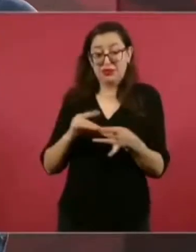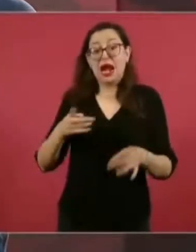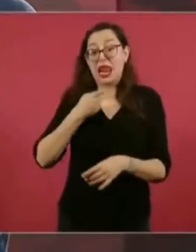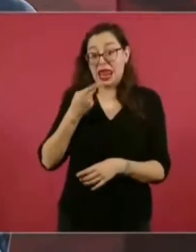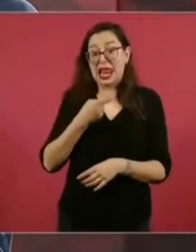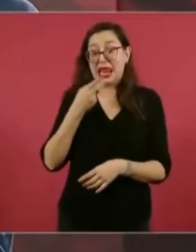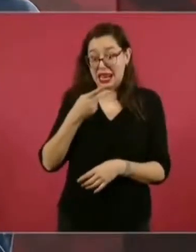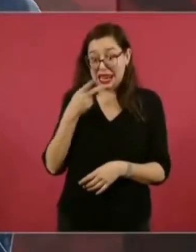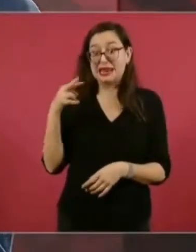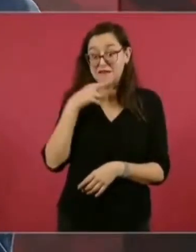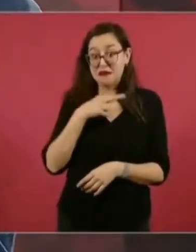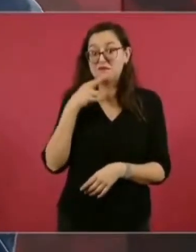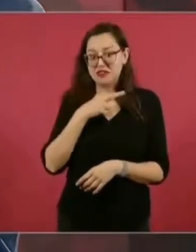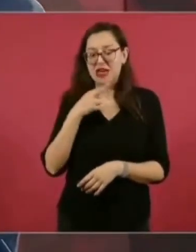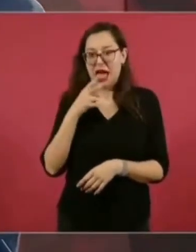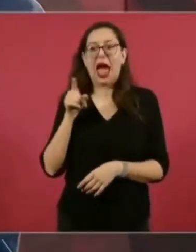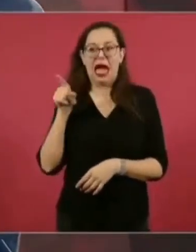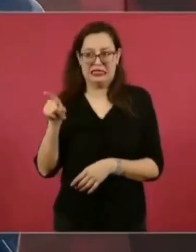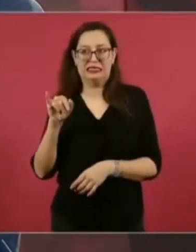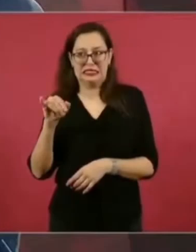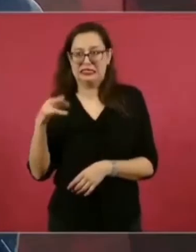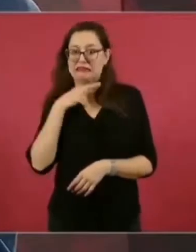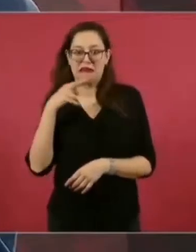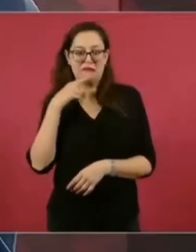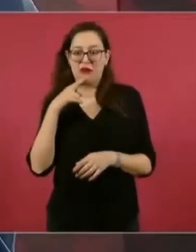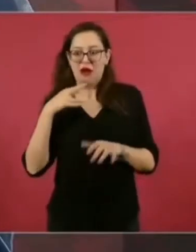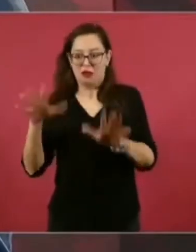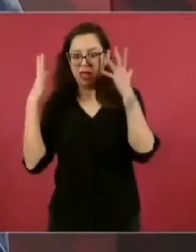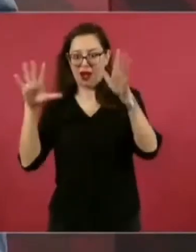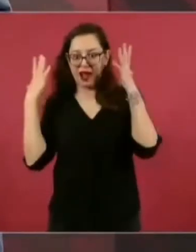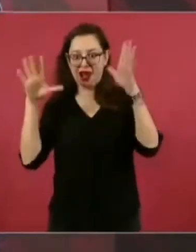rápido. Ahí sí hablaba yo de corrido,